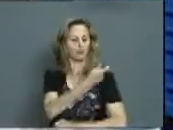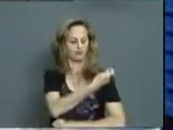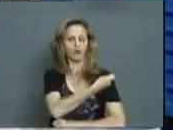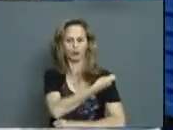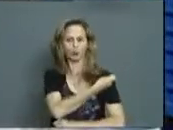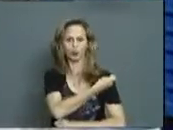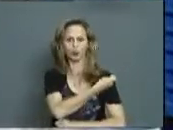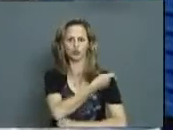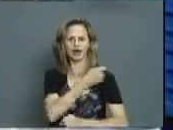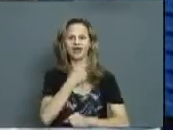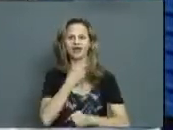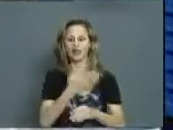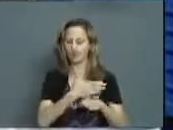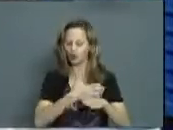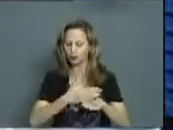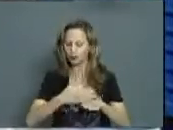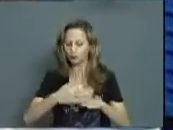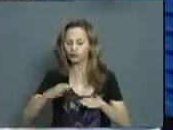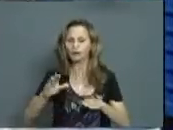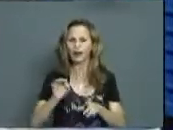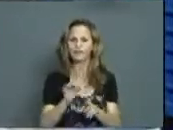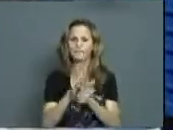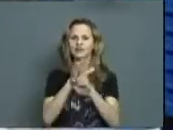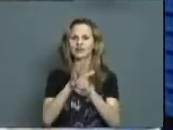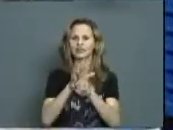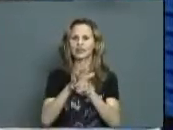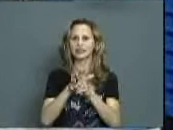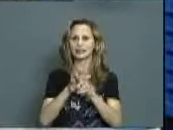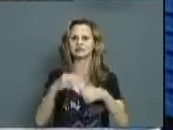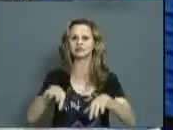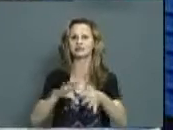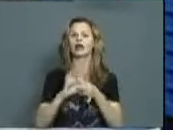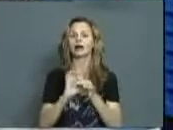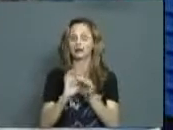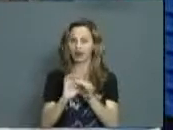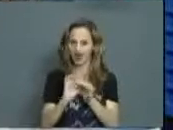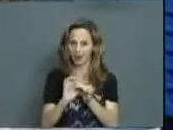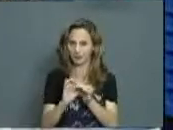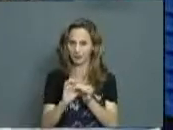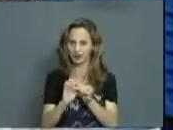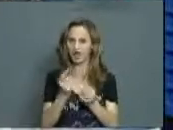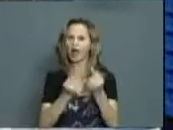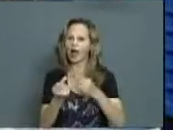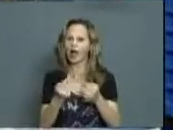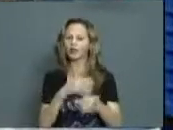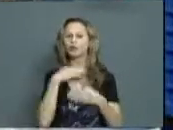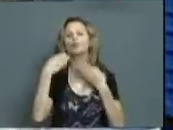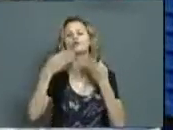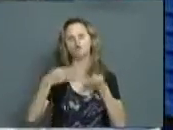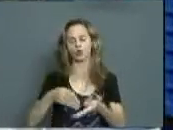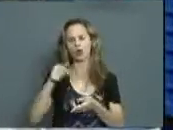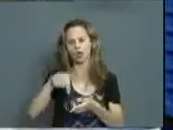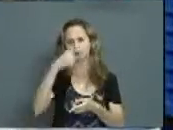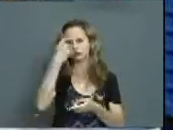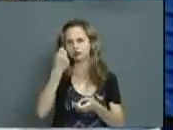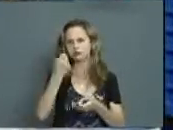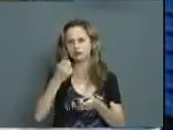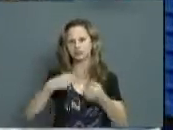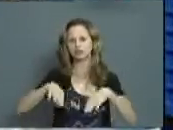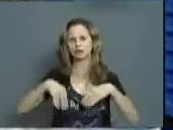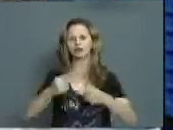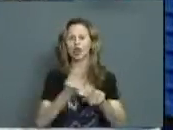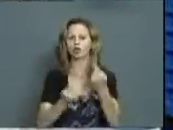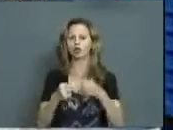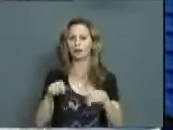y después en el curso de la vacunación han empezado con síntomas, han hecho formas graves y han fallecido. Eso ha sucedido. Pero eso ha sucedido